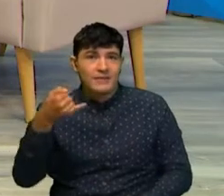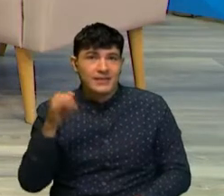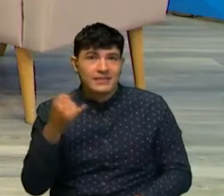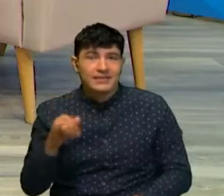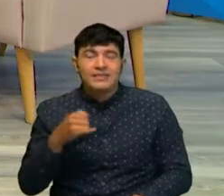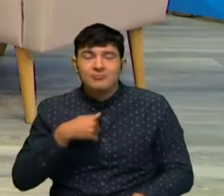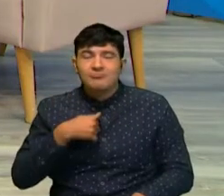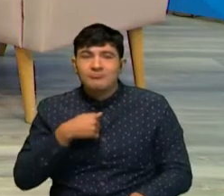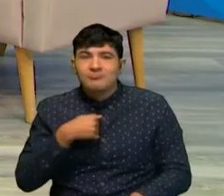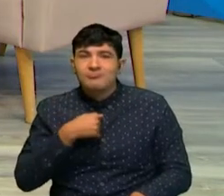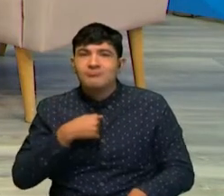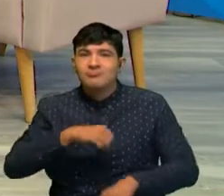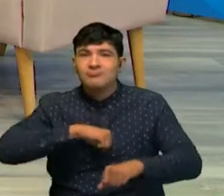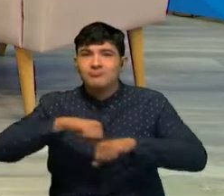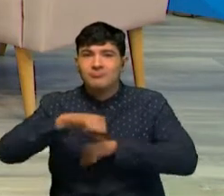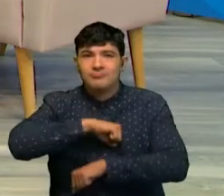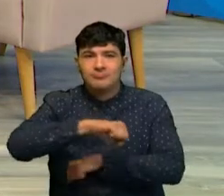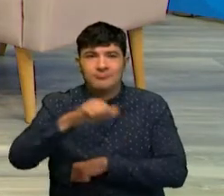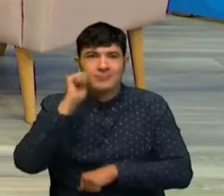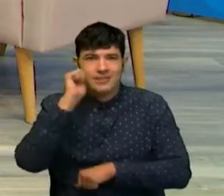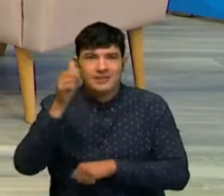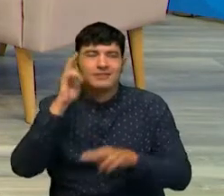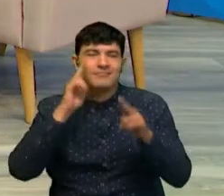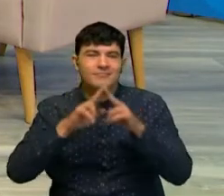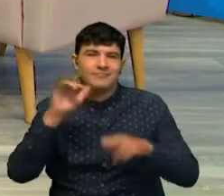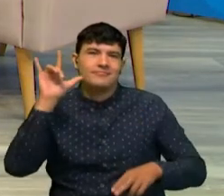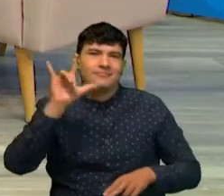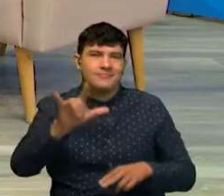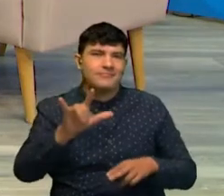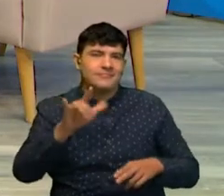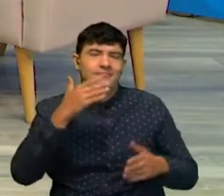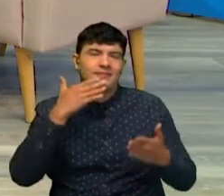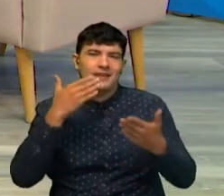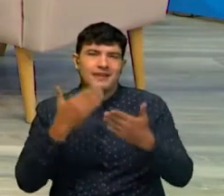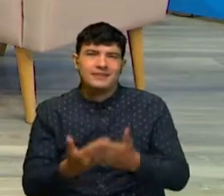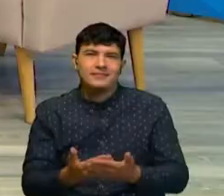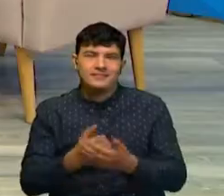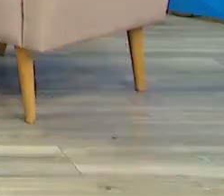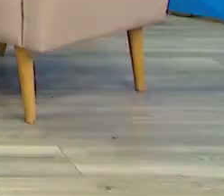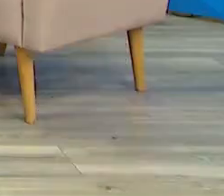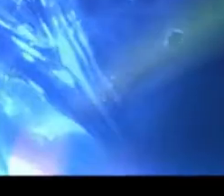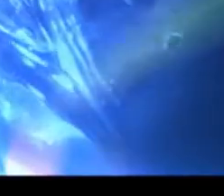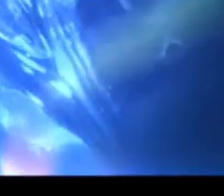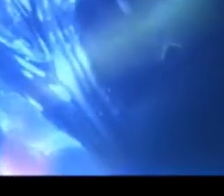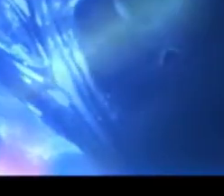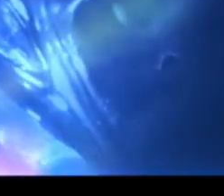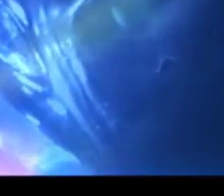Consultorio Jurídico. Nos vemos mañana. Continúen con toda la programación del Canal TRO. Bendiciones, feliz tarde.